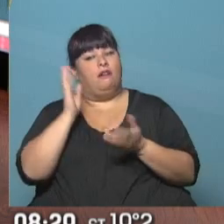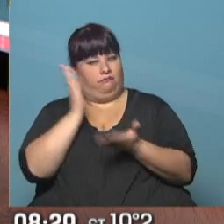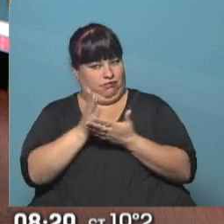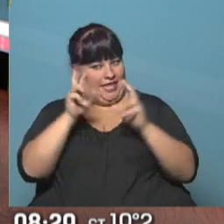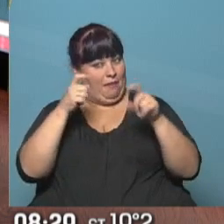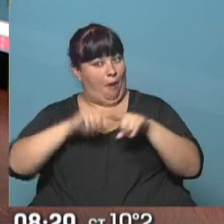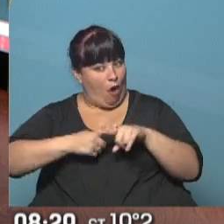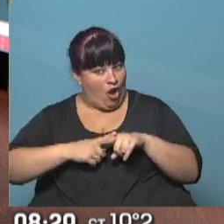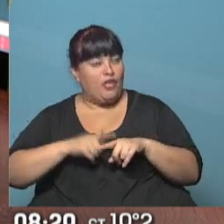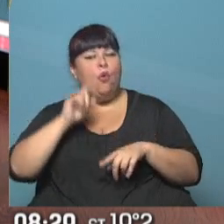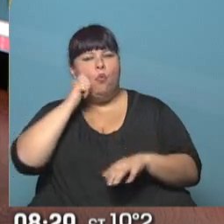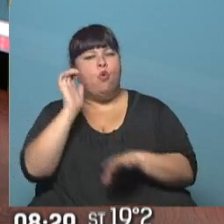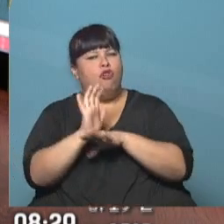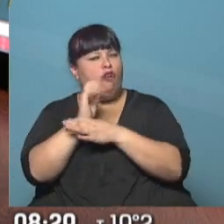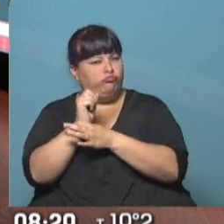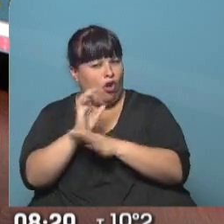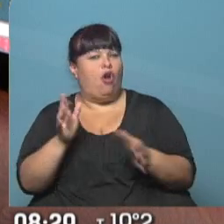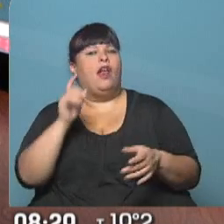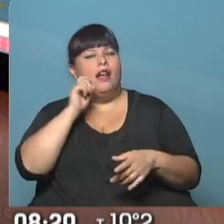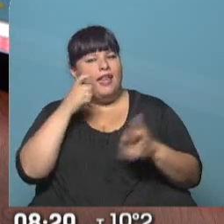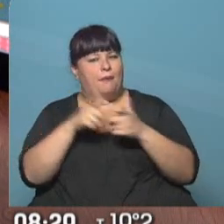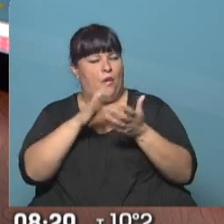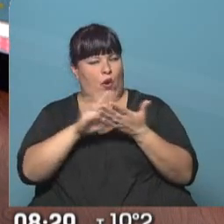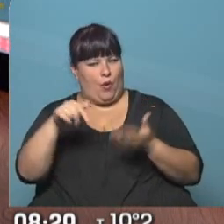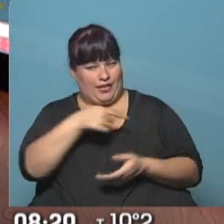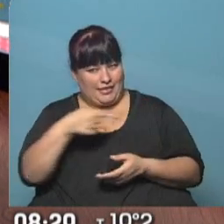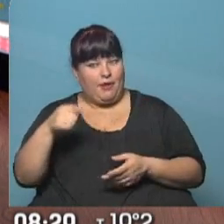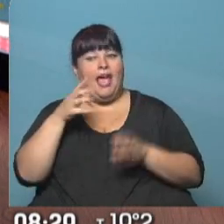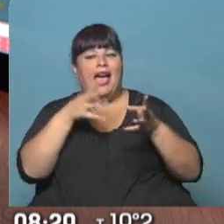política, con buenas actuaciones, muy buen estreno de esta semana, se llama La Batalla de los Sexos.